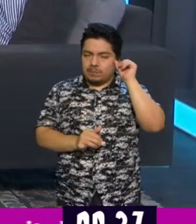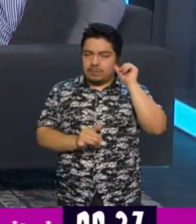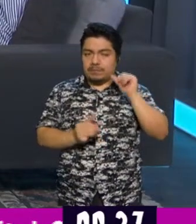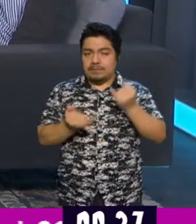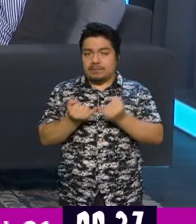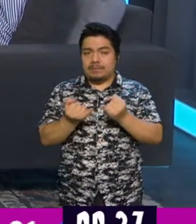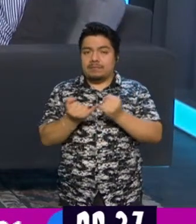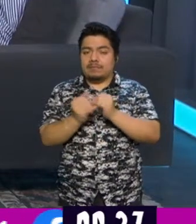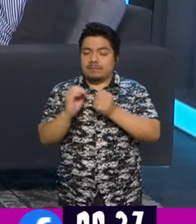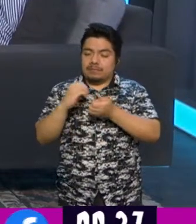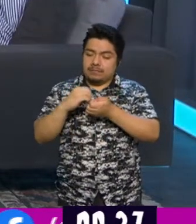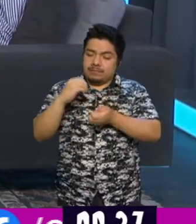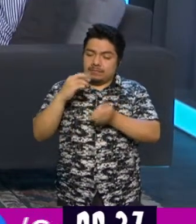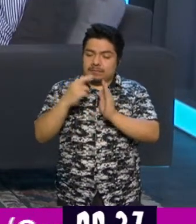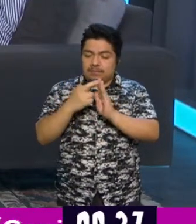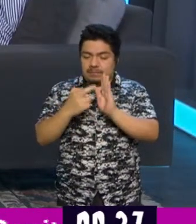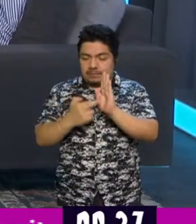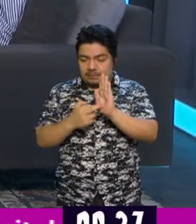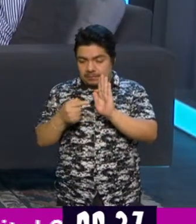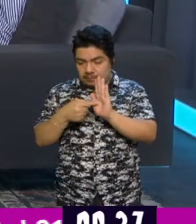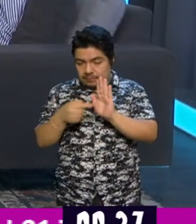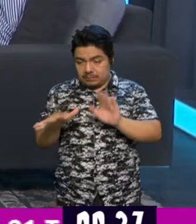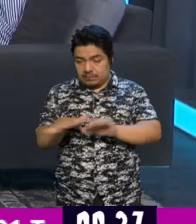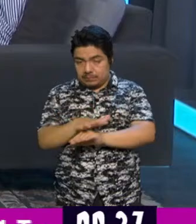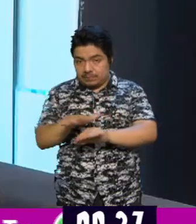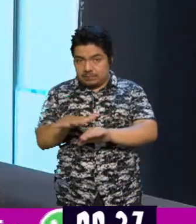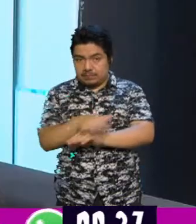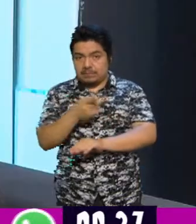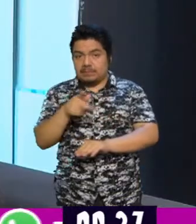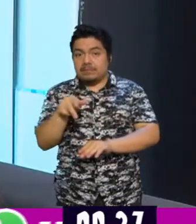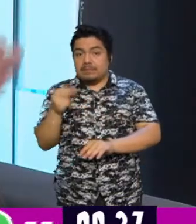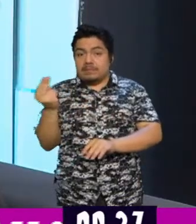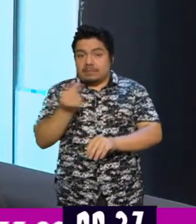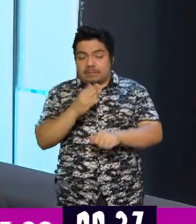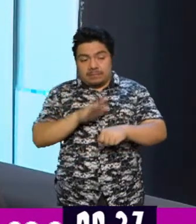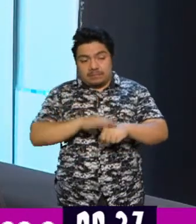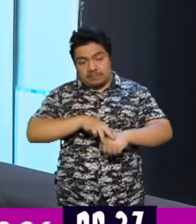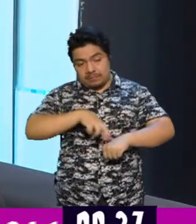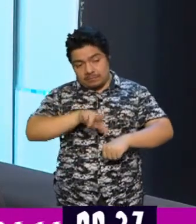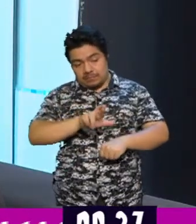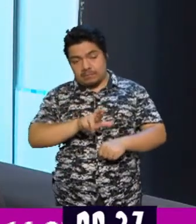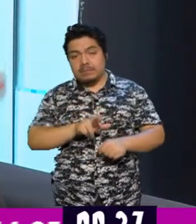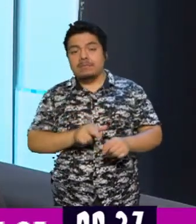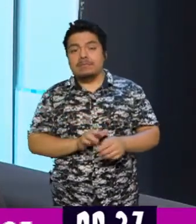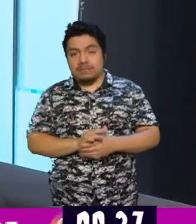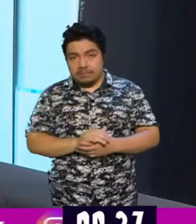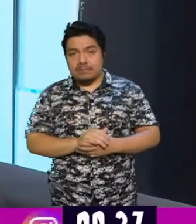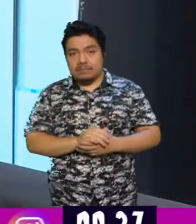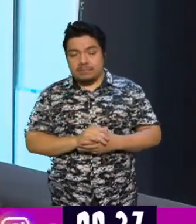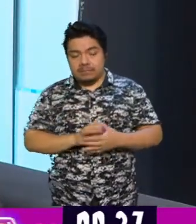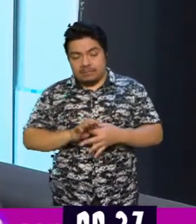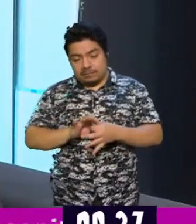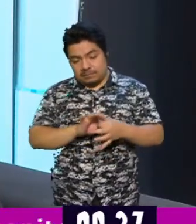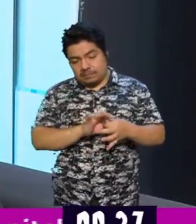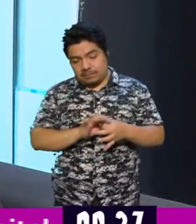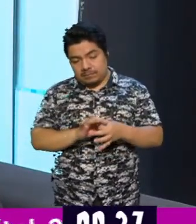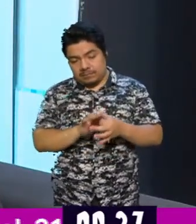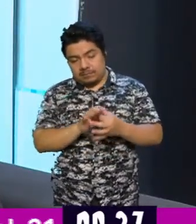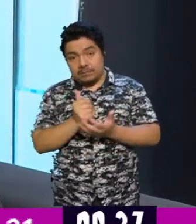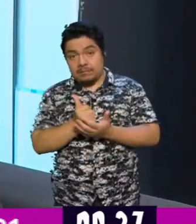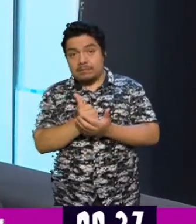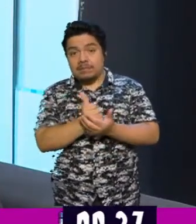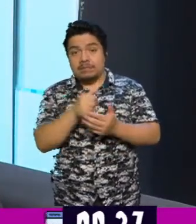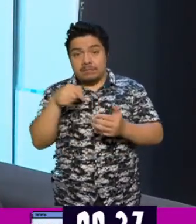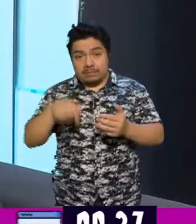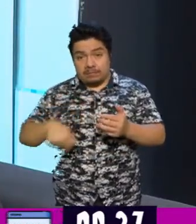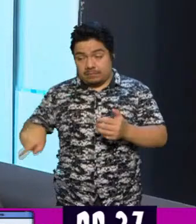reformas constitucionales que no se pueden hacer si no existe mayoría calificada y que, como dicen, en el Senado que coadyuven y en la Cámara hacer de una Diputados. limpia de este